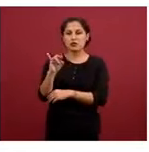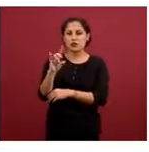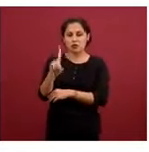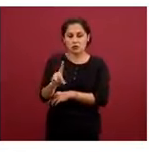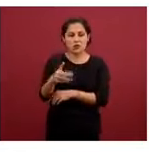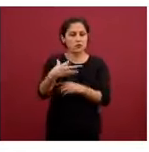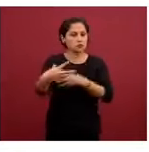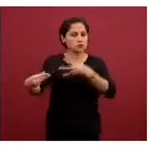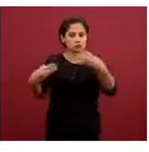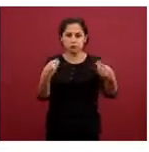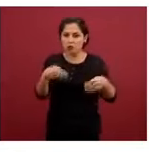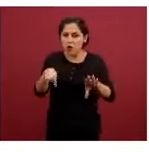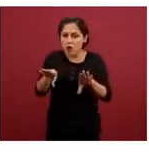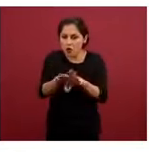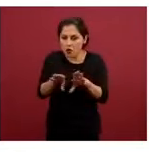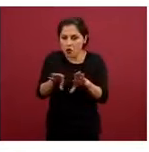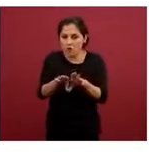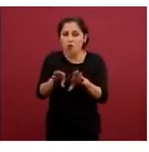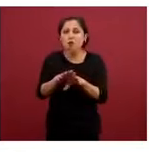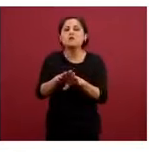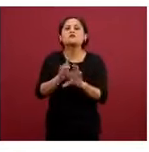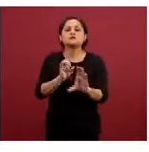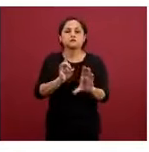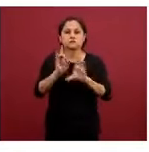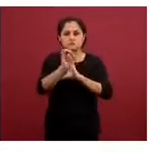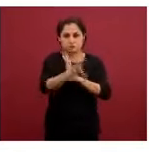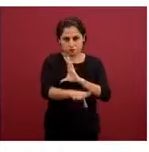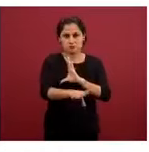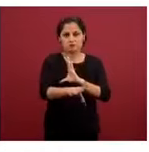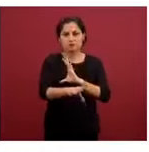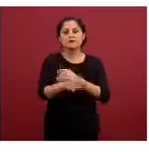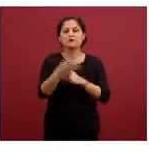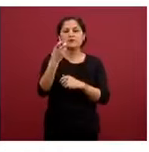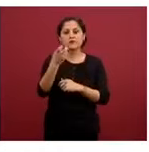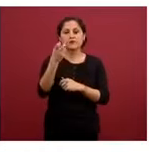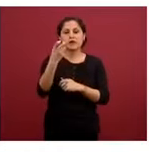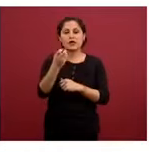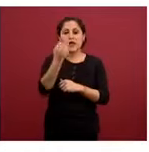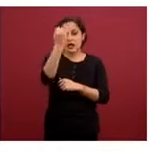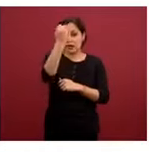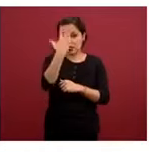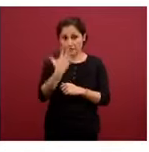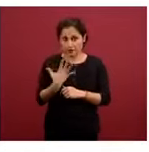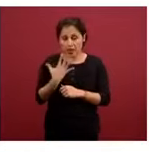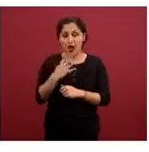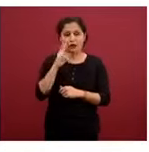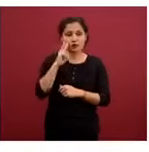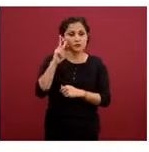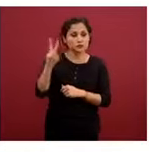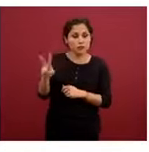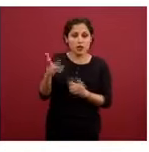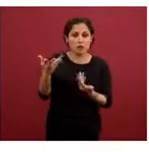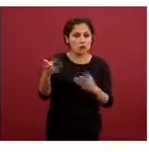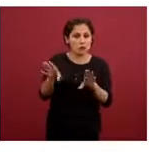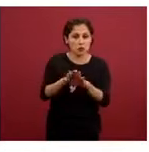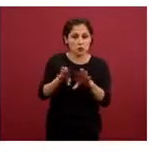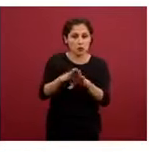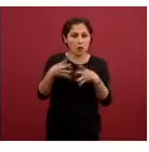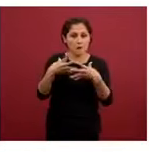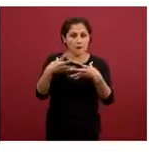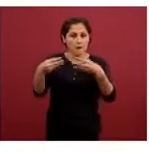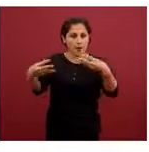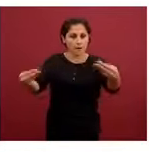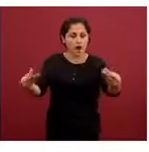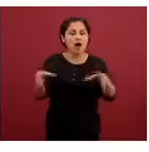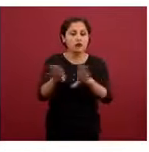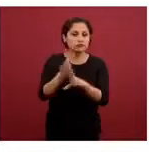Despliega una imagen en donde se puede ver literalmente cómo se transmite el